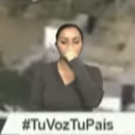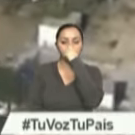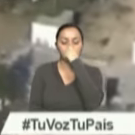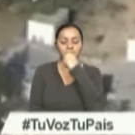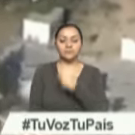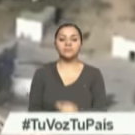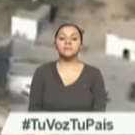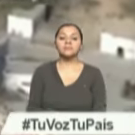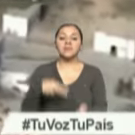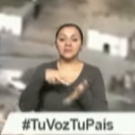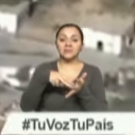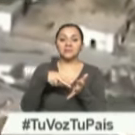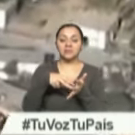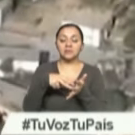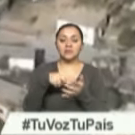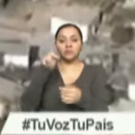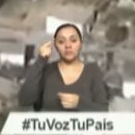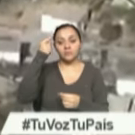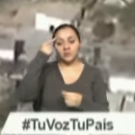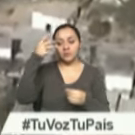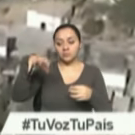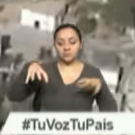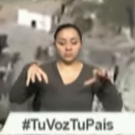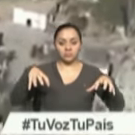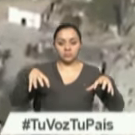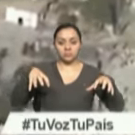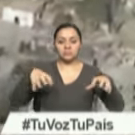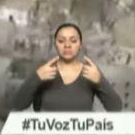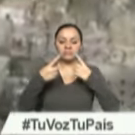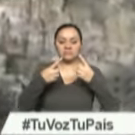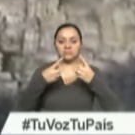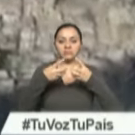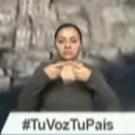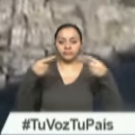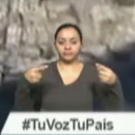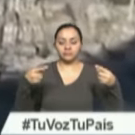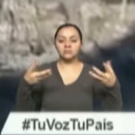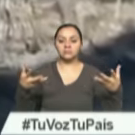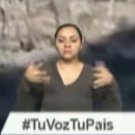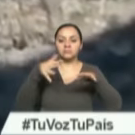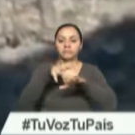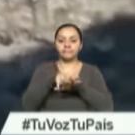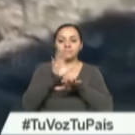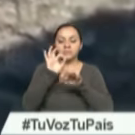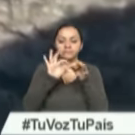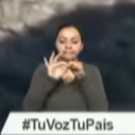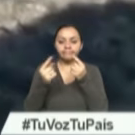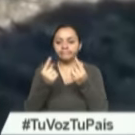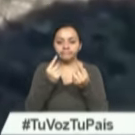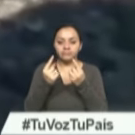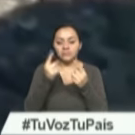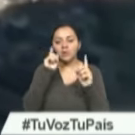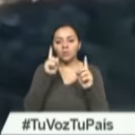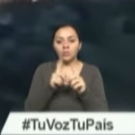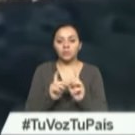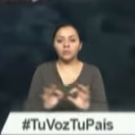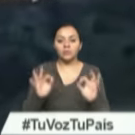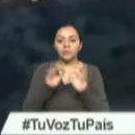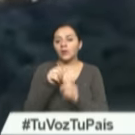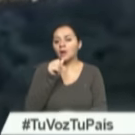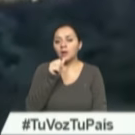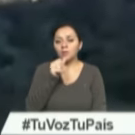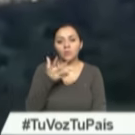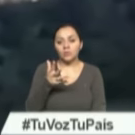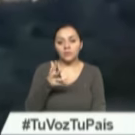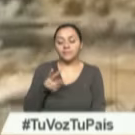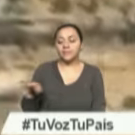En Siria, gobierno y rebeldes llegan a un acuerdo para reparar la planta que suministra el agua a Damasco. La instalación que se abastece del río